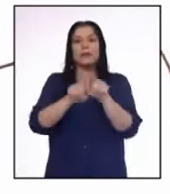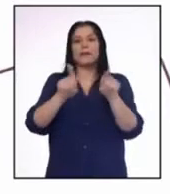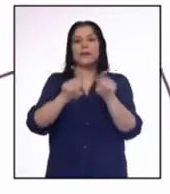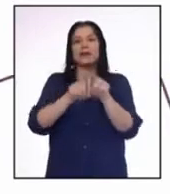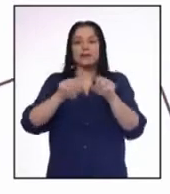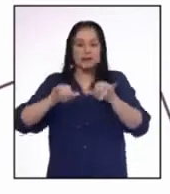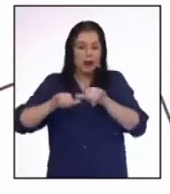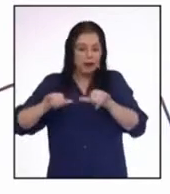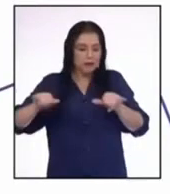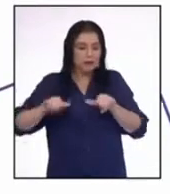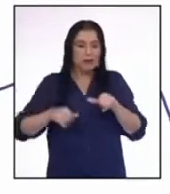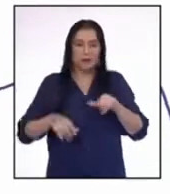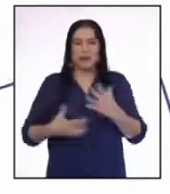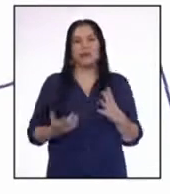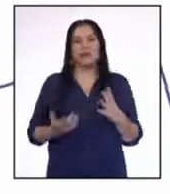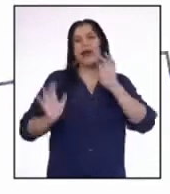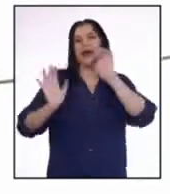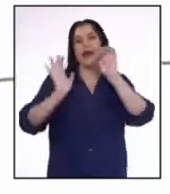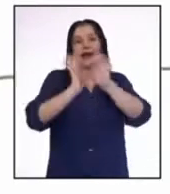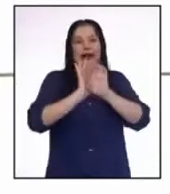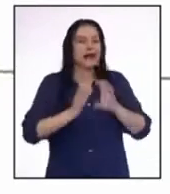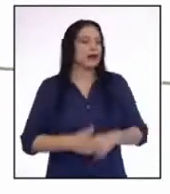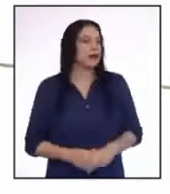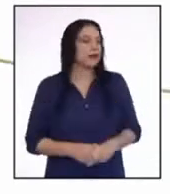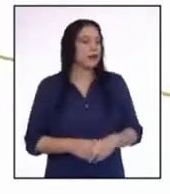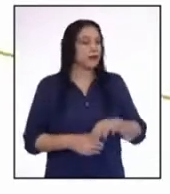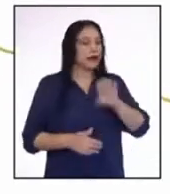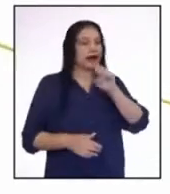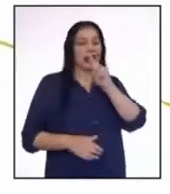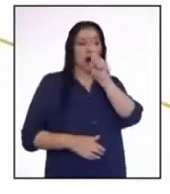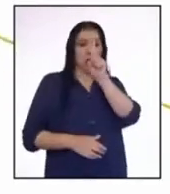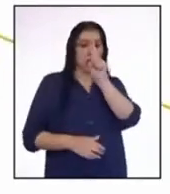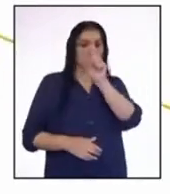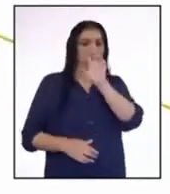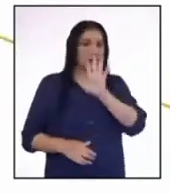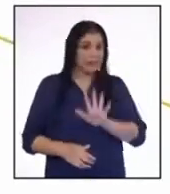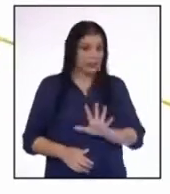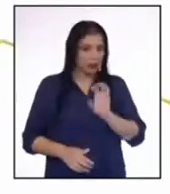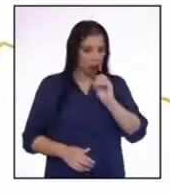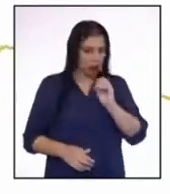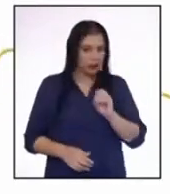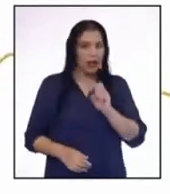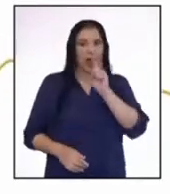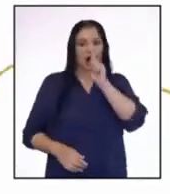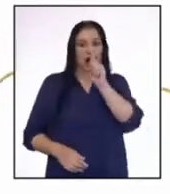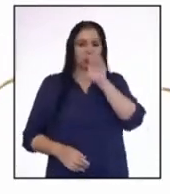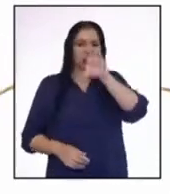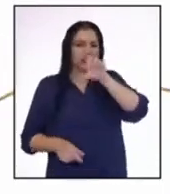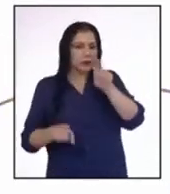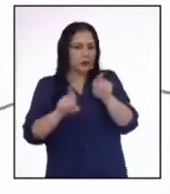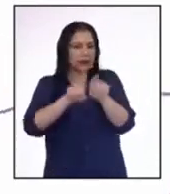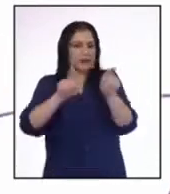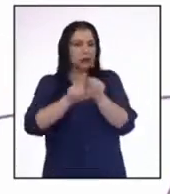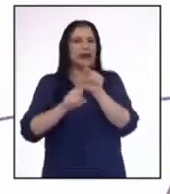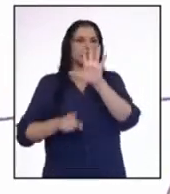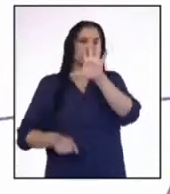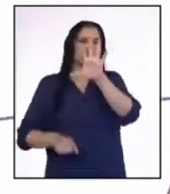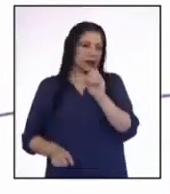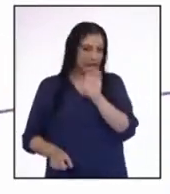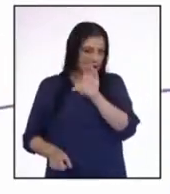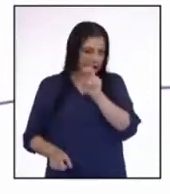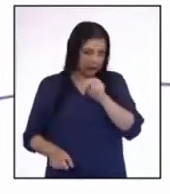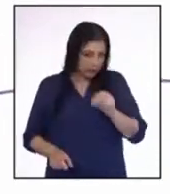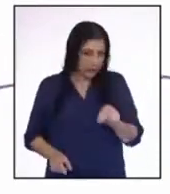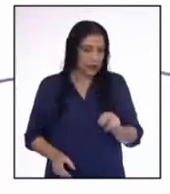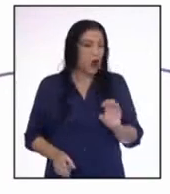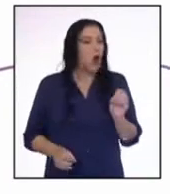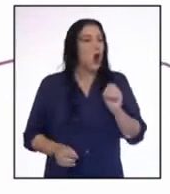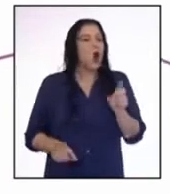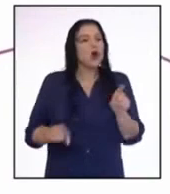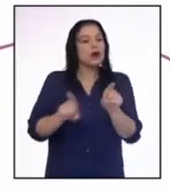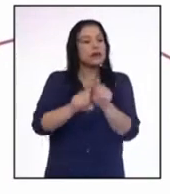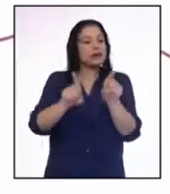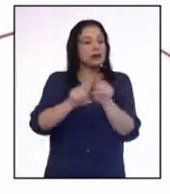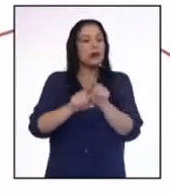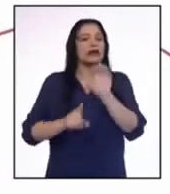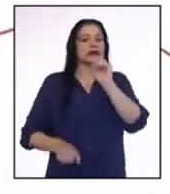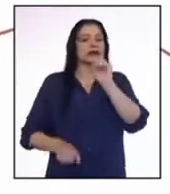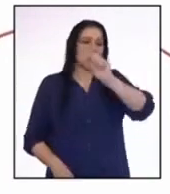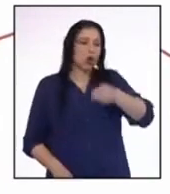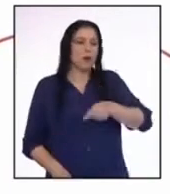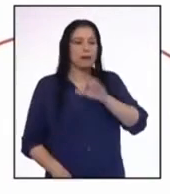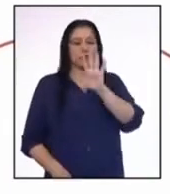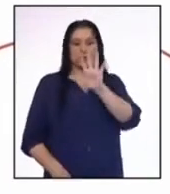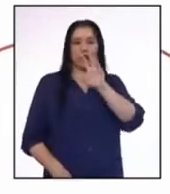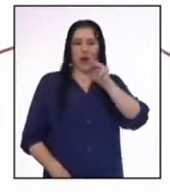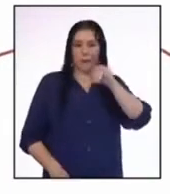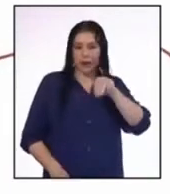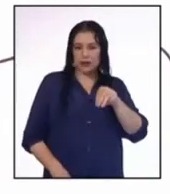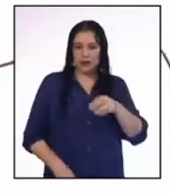de longitud. Ejemplos. En la escala 1 a 50, un centímetro del plano equivale a 50 centímetros, o lo que es lo mismo,